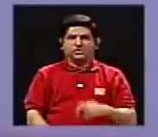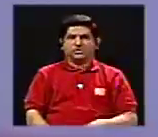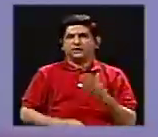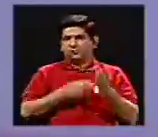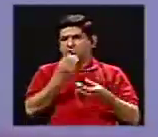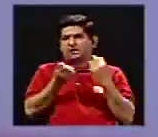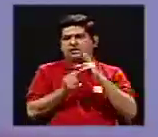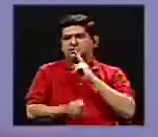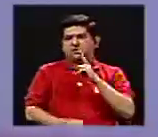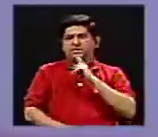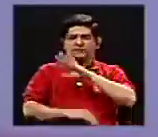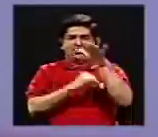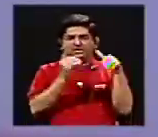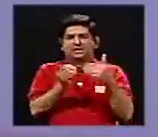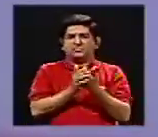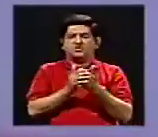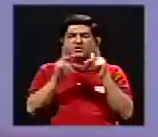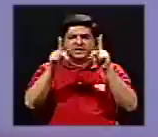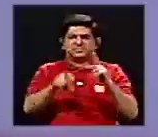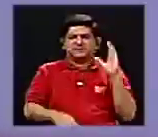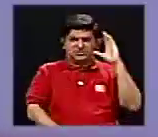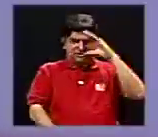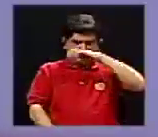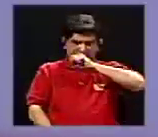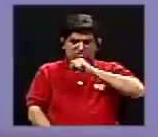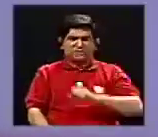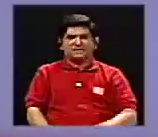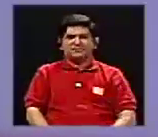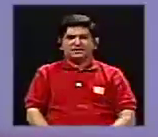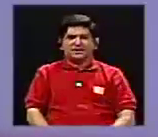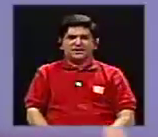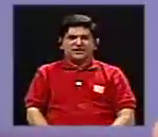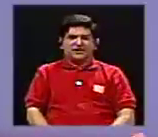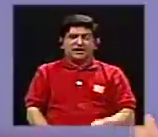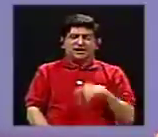hace que realmente todos percibimos que se nos está